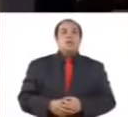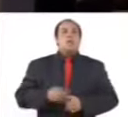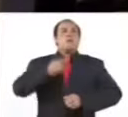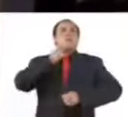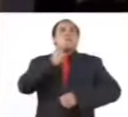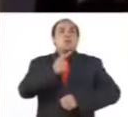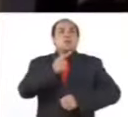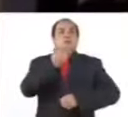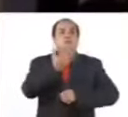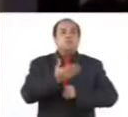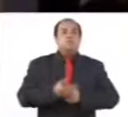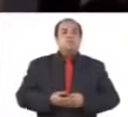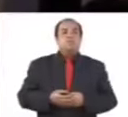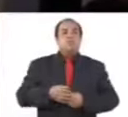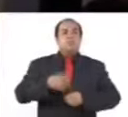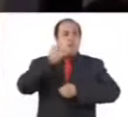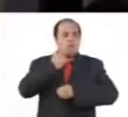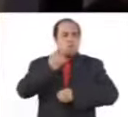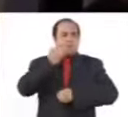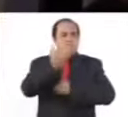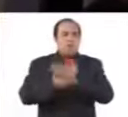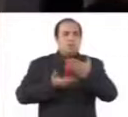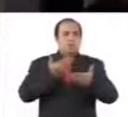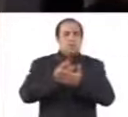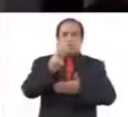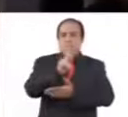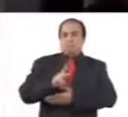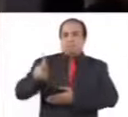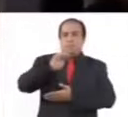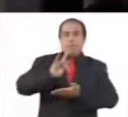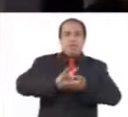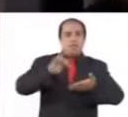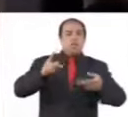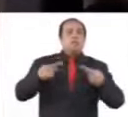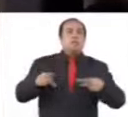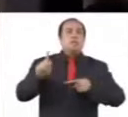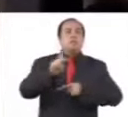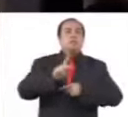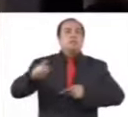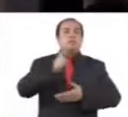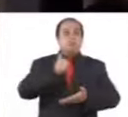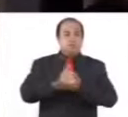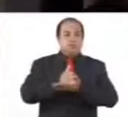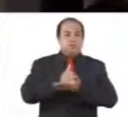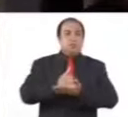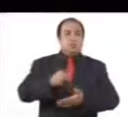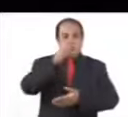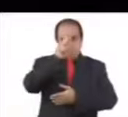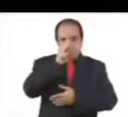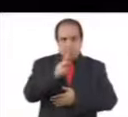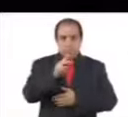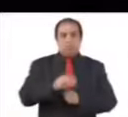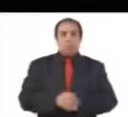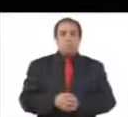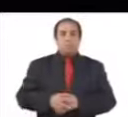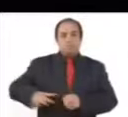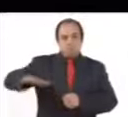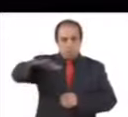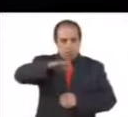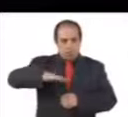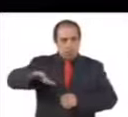servicio de los demás. Gracias a los habitantes de nuestra ciudad capital,